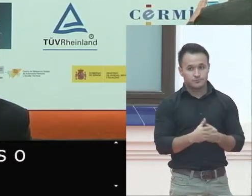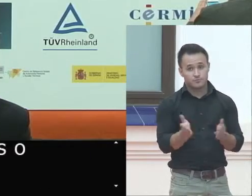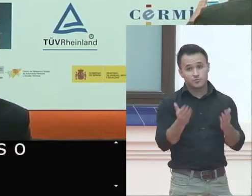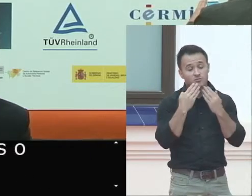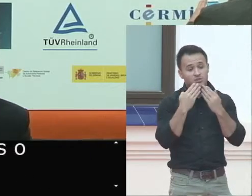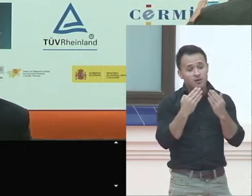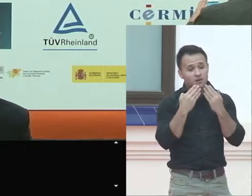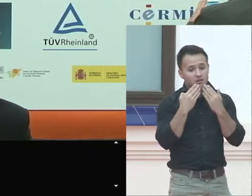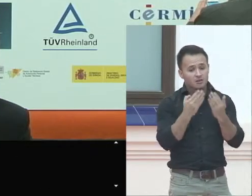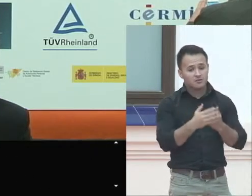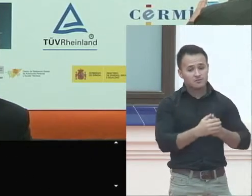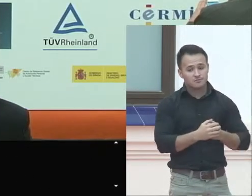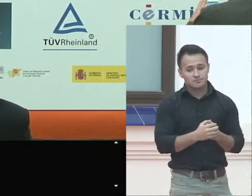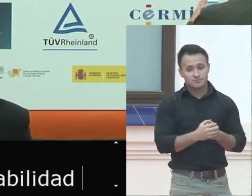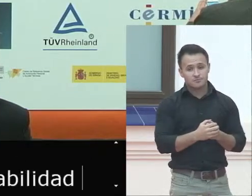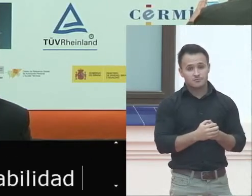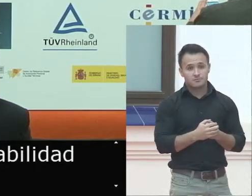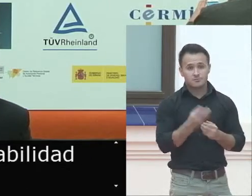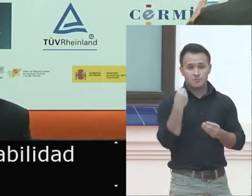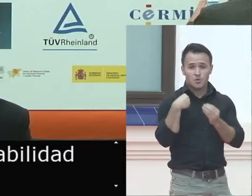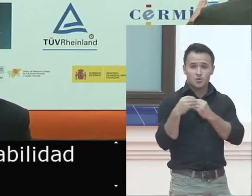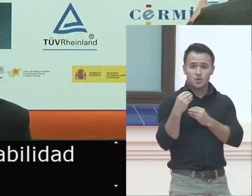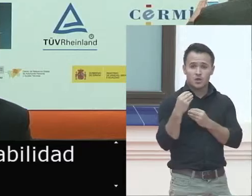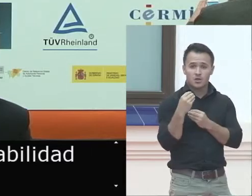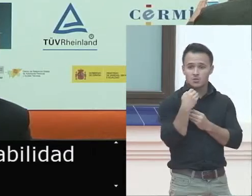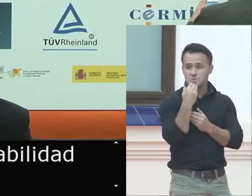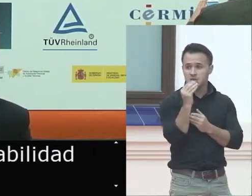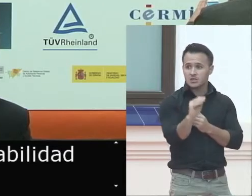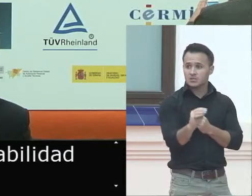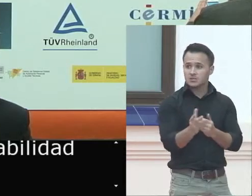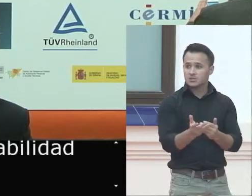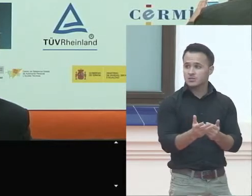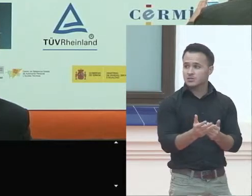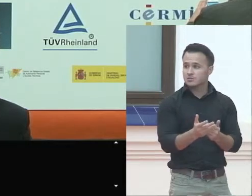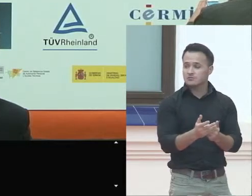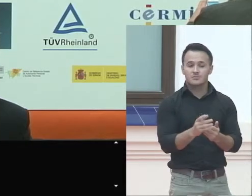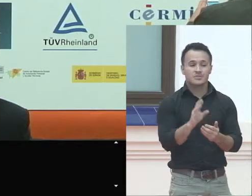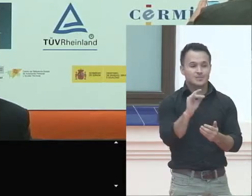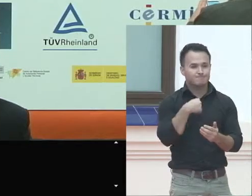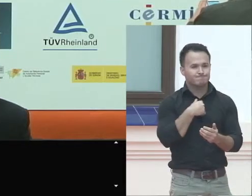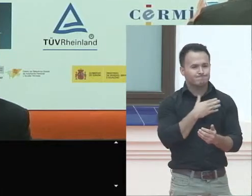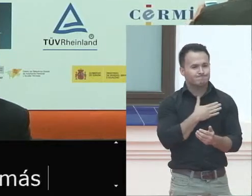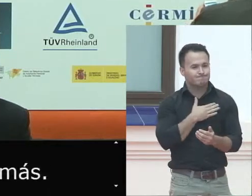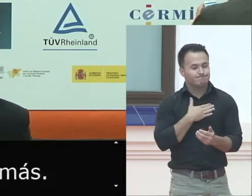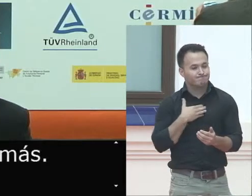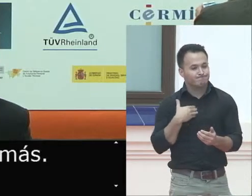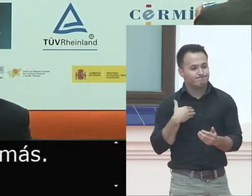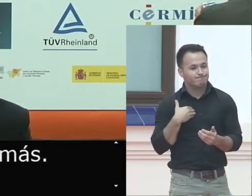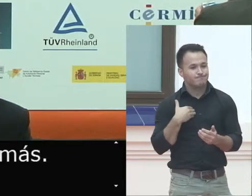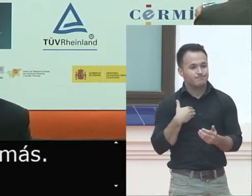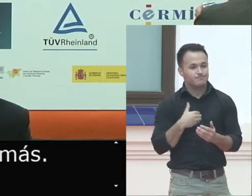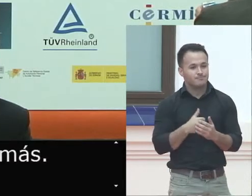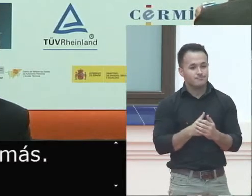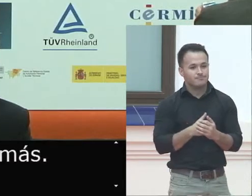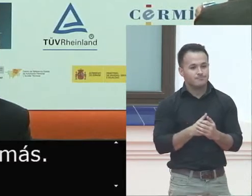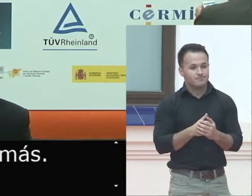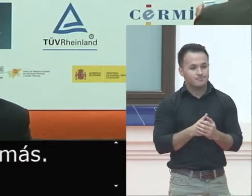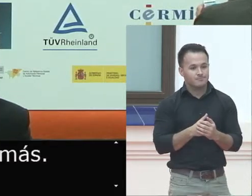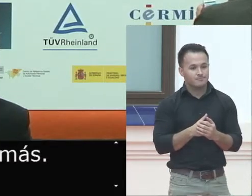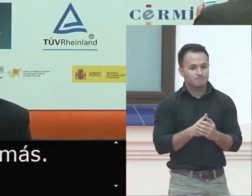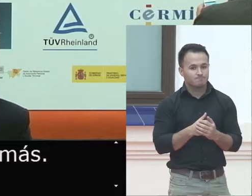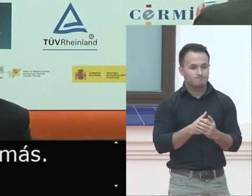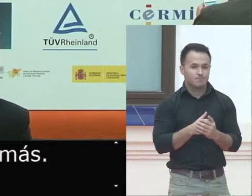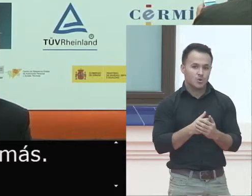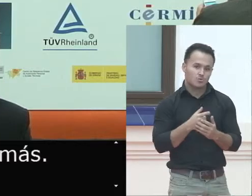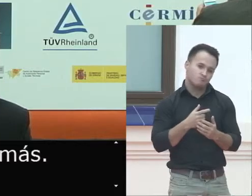Muchas gracias. ¿Alguna pregunta más? A mí sí que me gustaría que